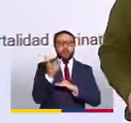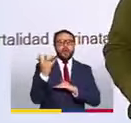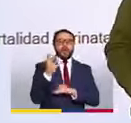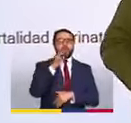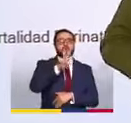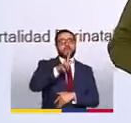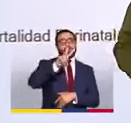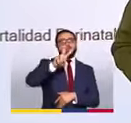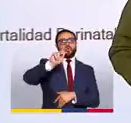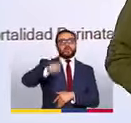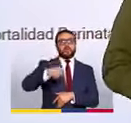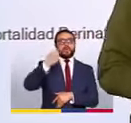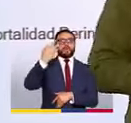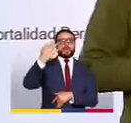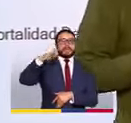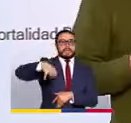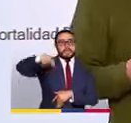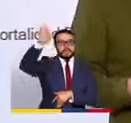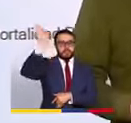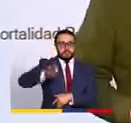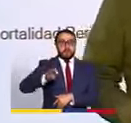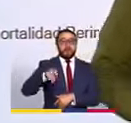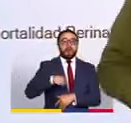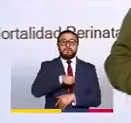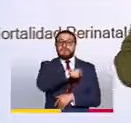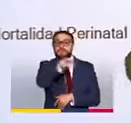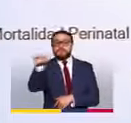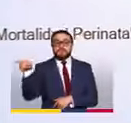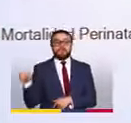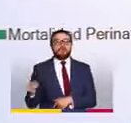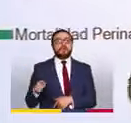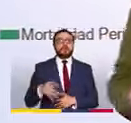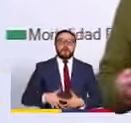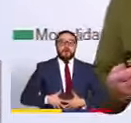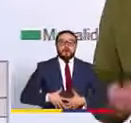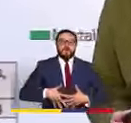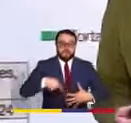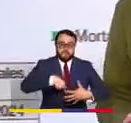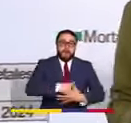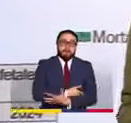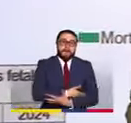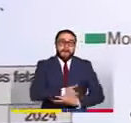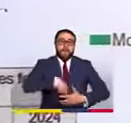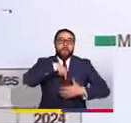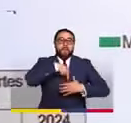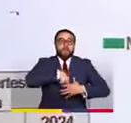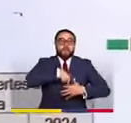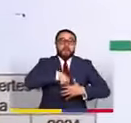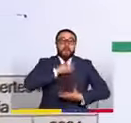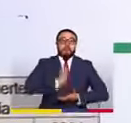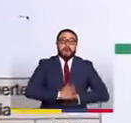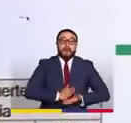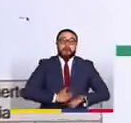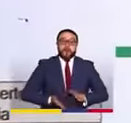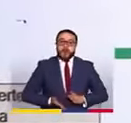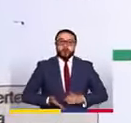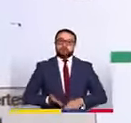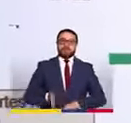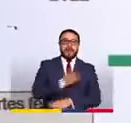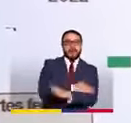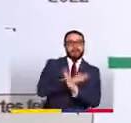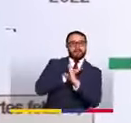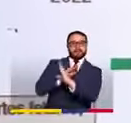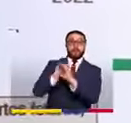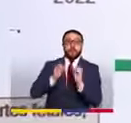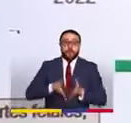42,3% de casos de muertes de fetos en el vientre de la madre y de un mes